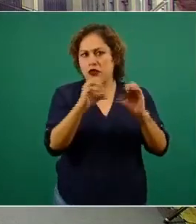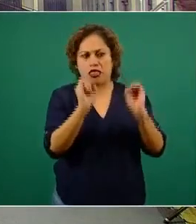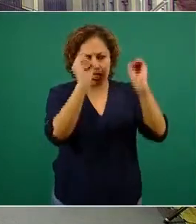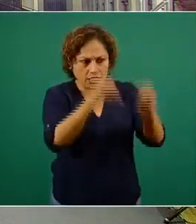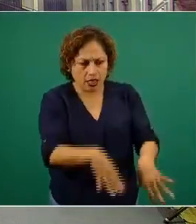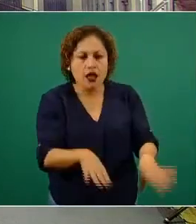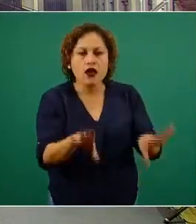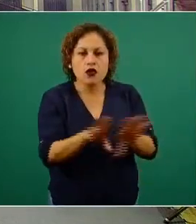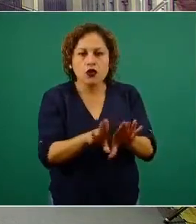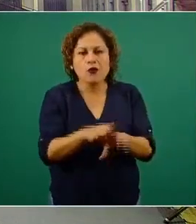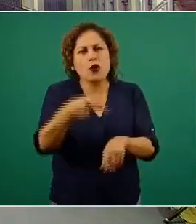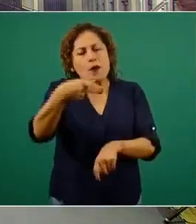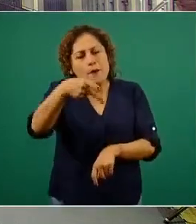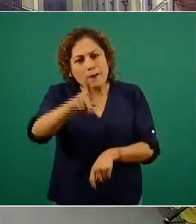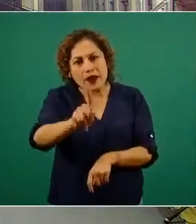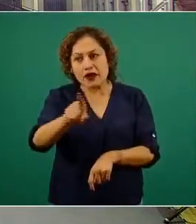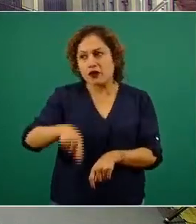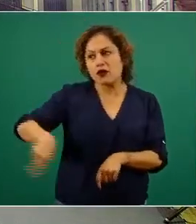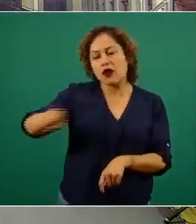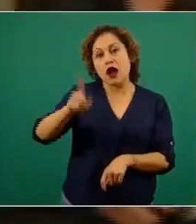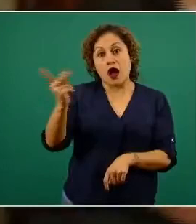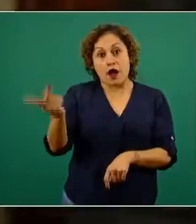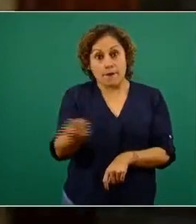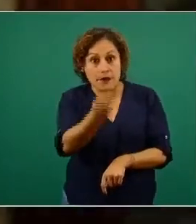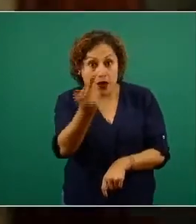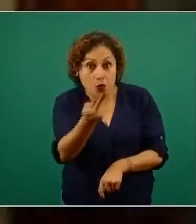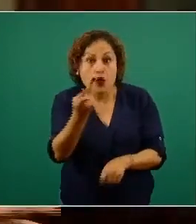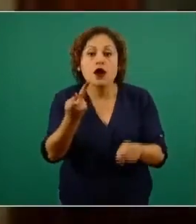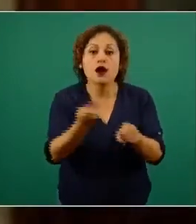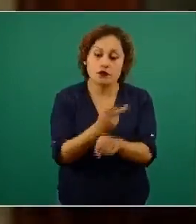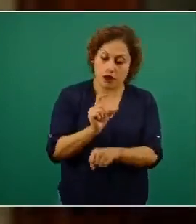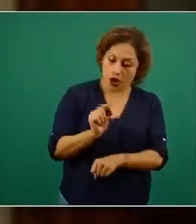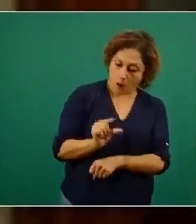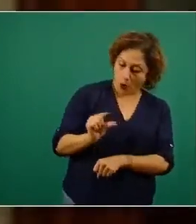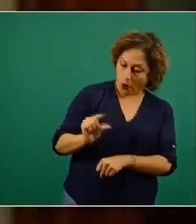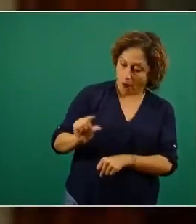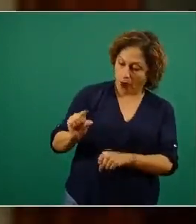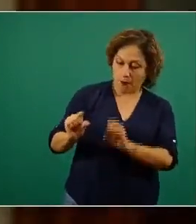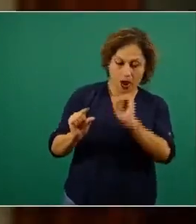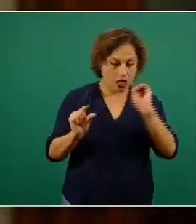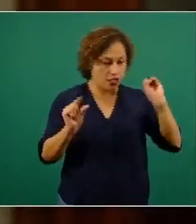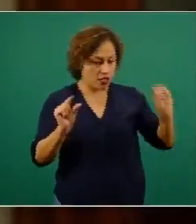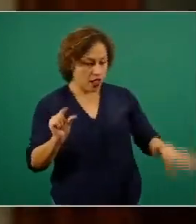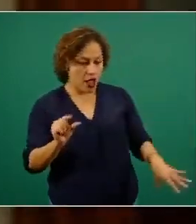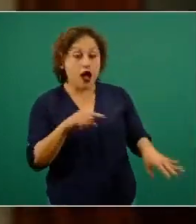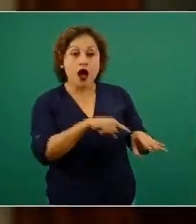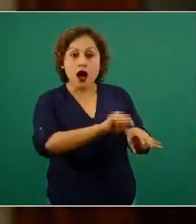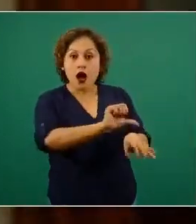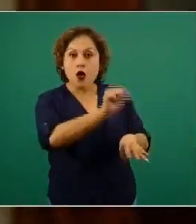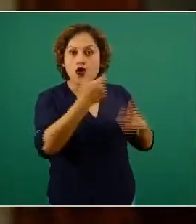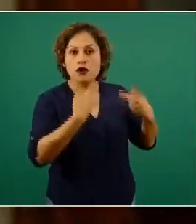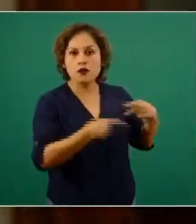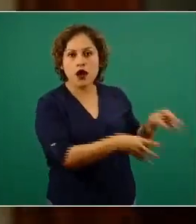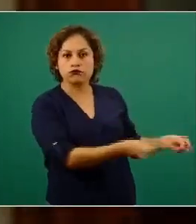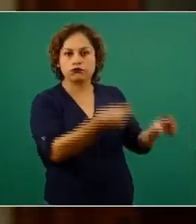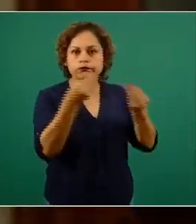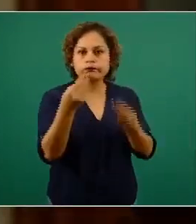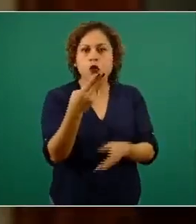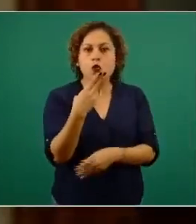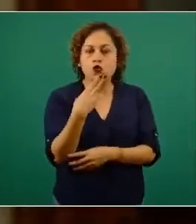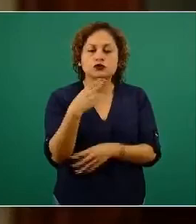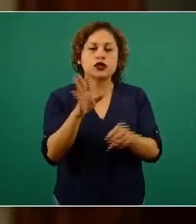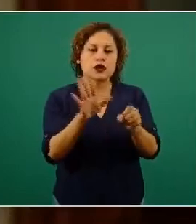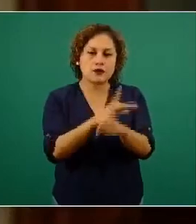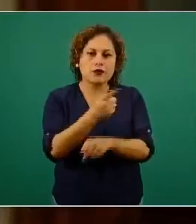que no se maluse, porque la verdad es que ya conforme hemos vivido toda esta situación y abuso de